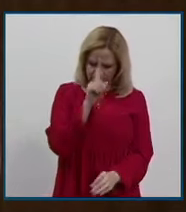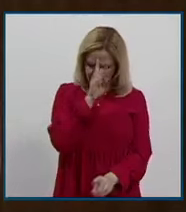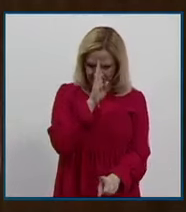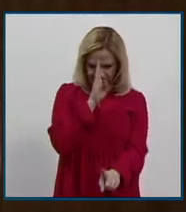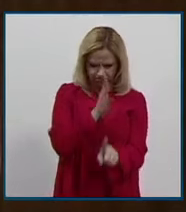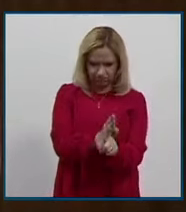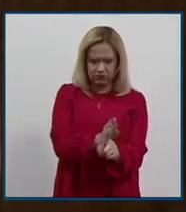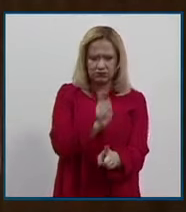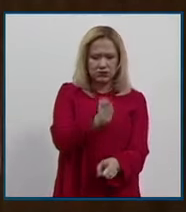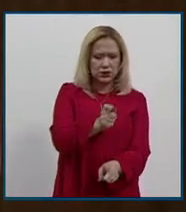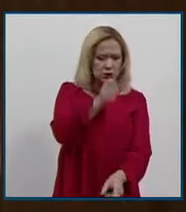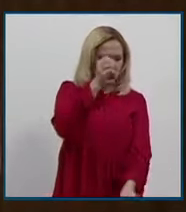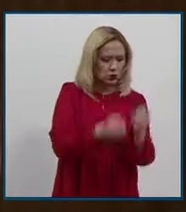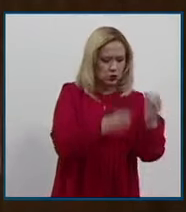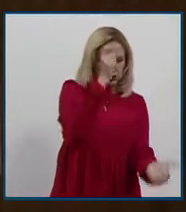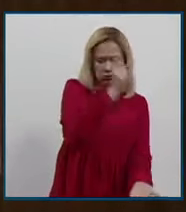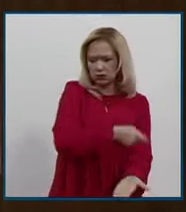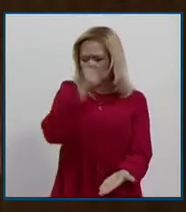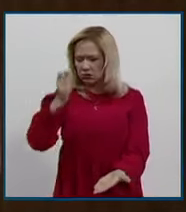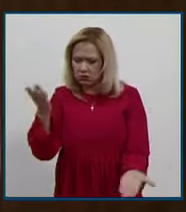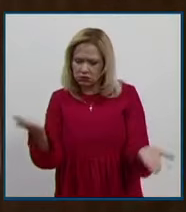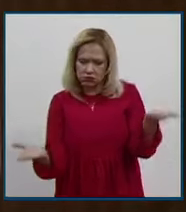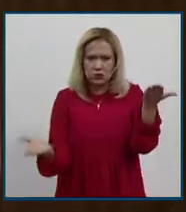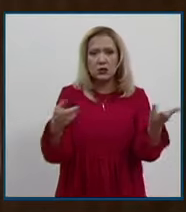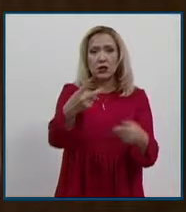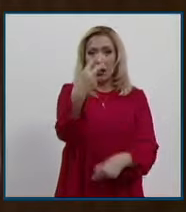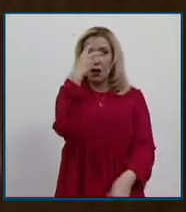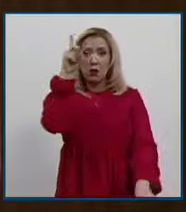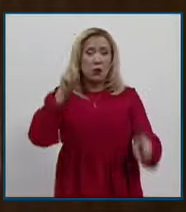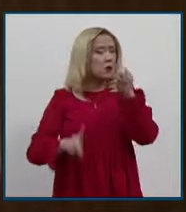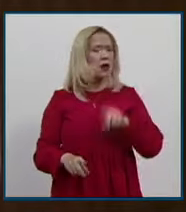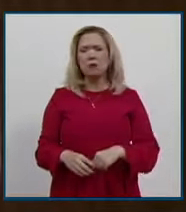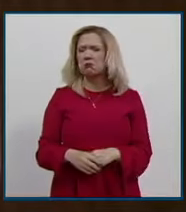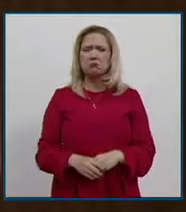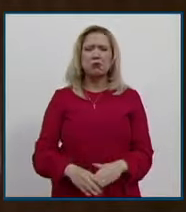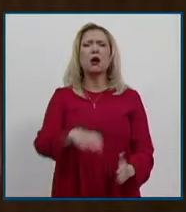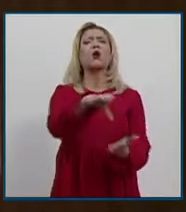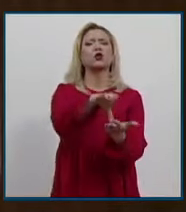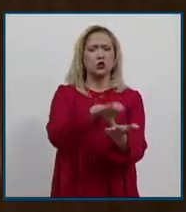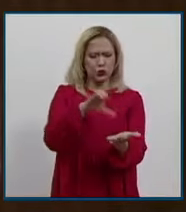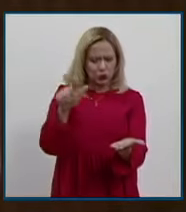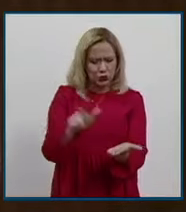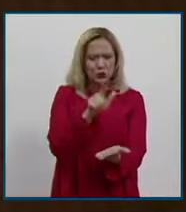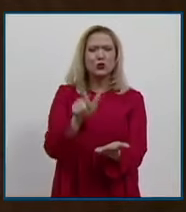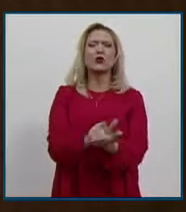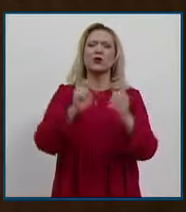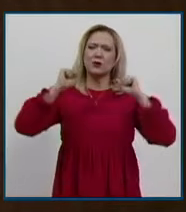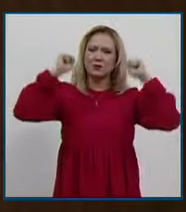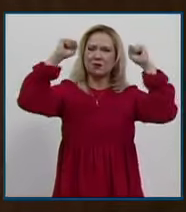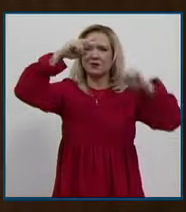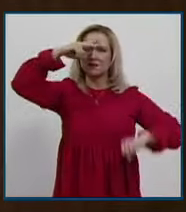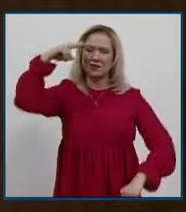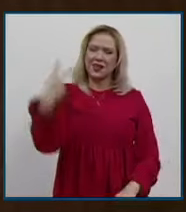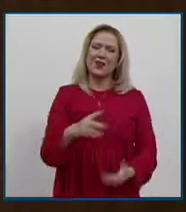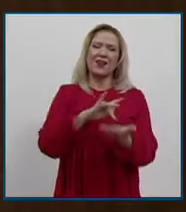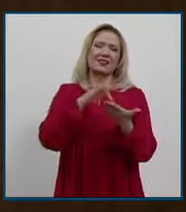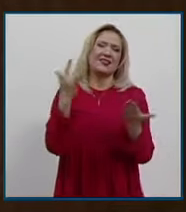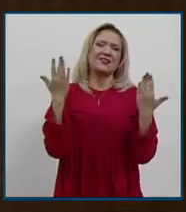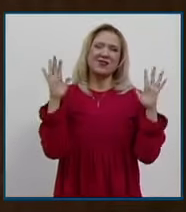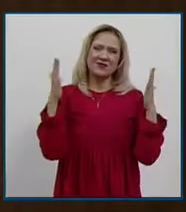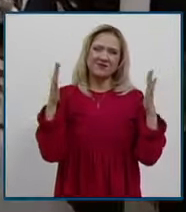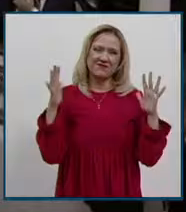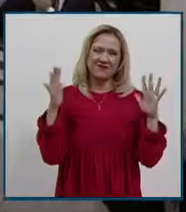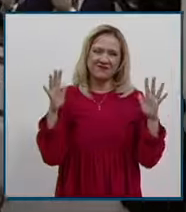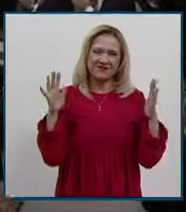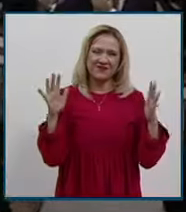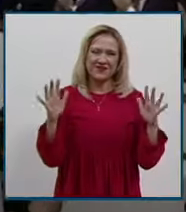democrática no lo dude ni un momento hay Constitución Que viva la Constitución de México Muchas gracias para el